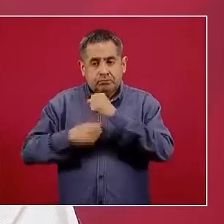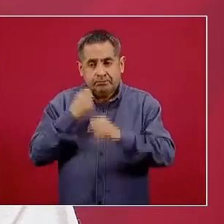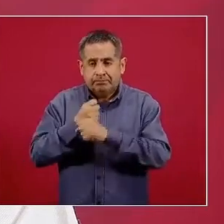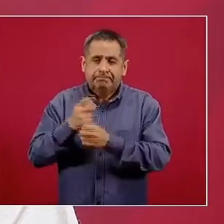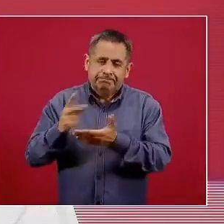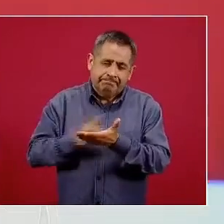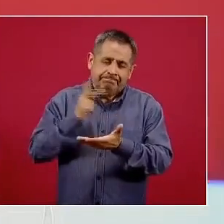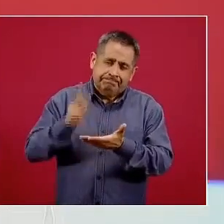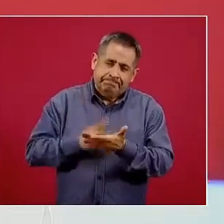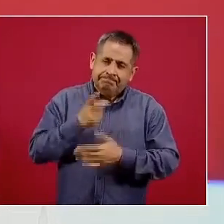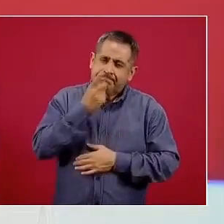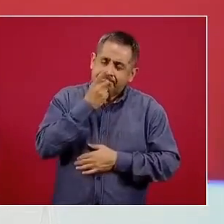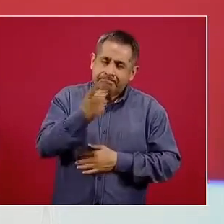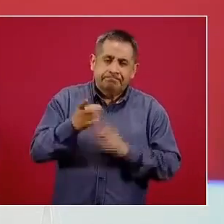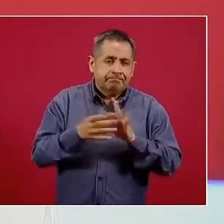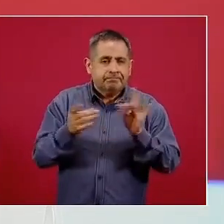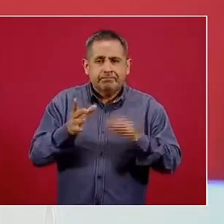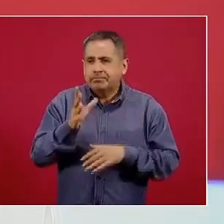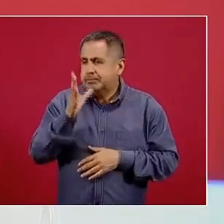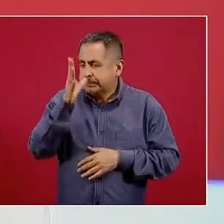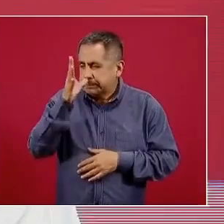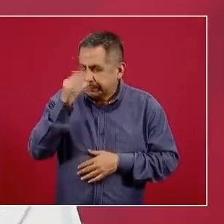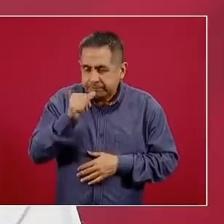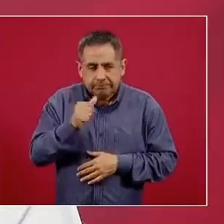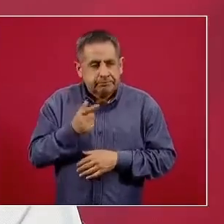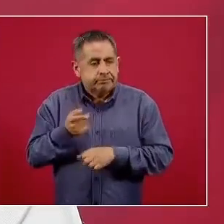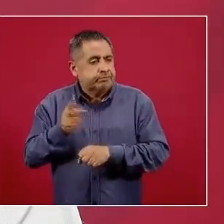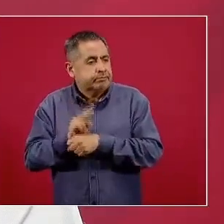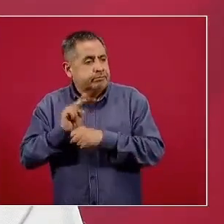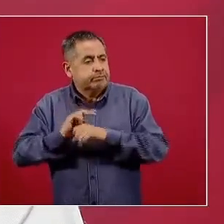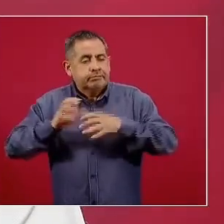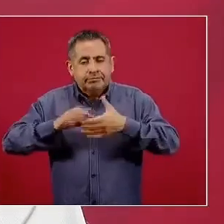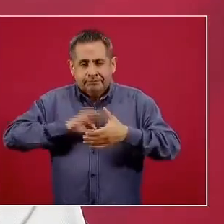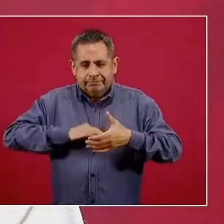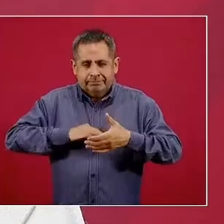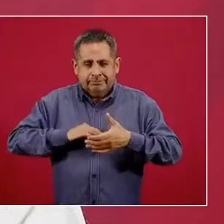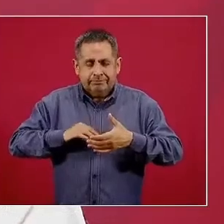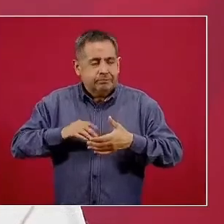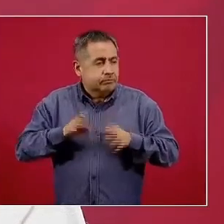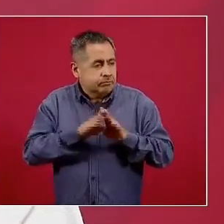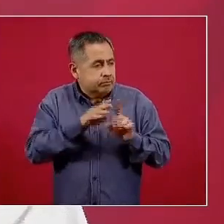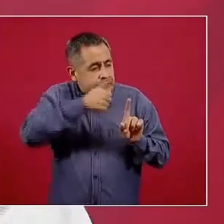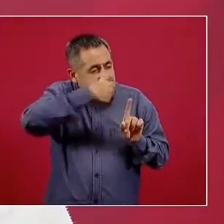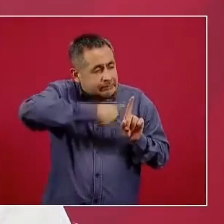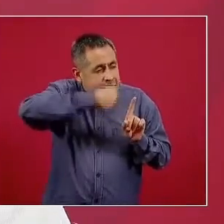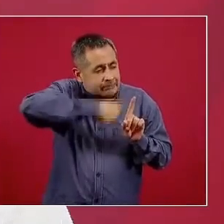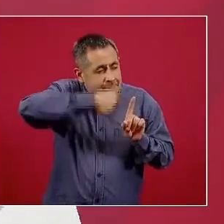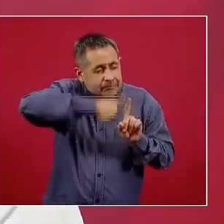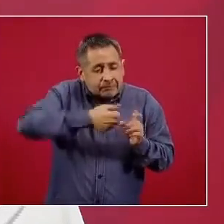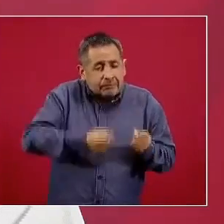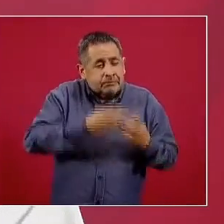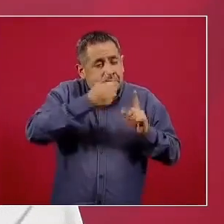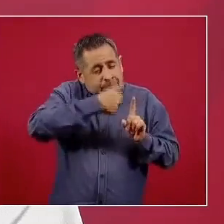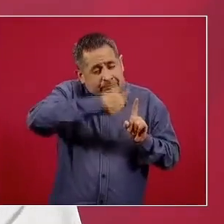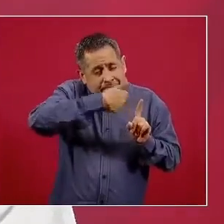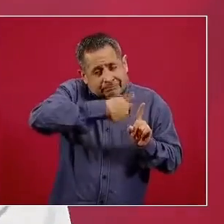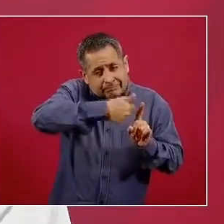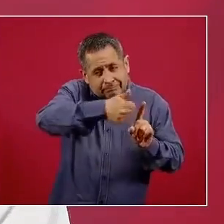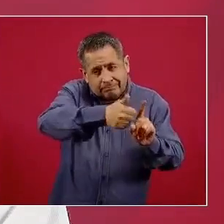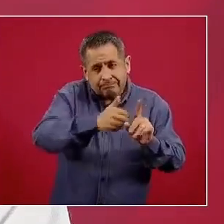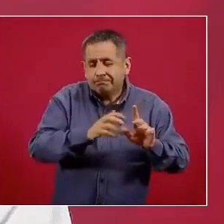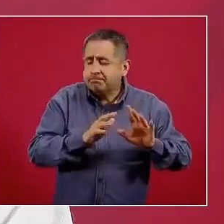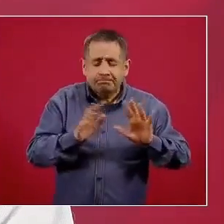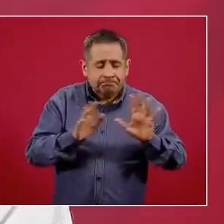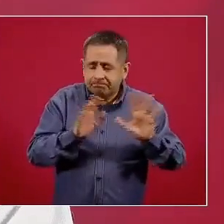diciéndolo. No se pretende en la vigilancia epidemiológica tener una identificación directa.